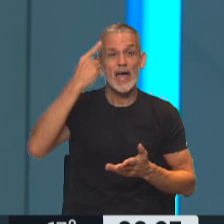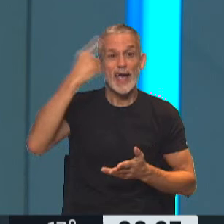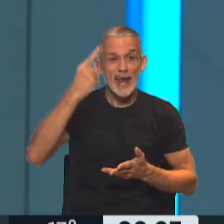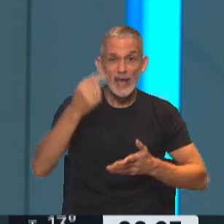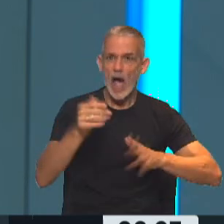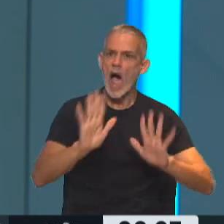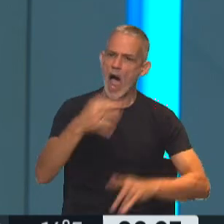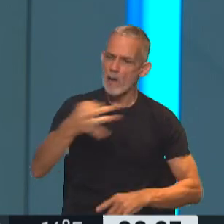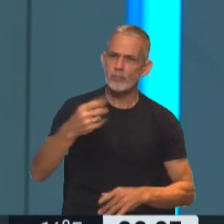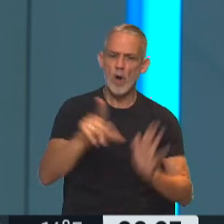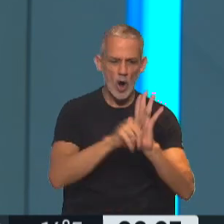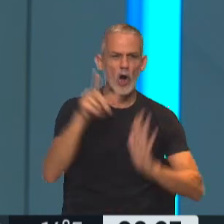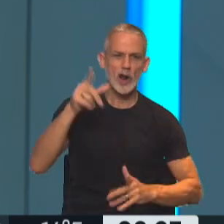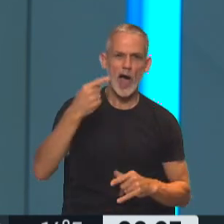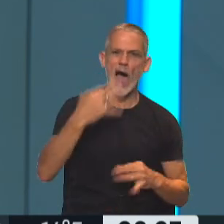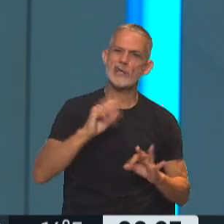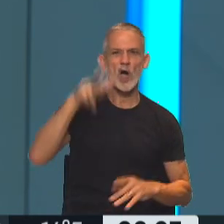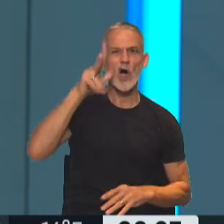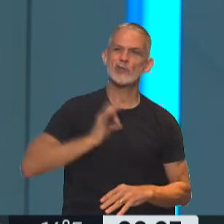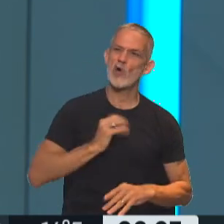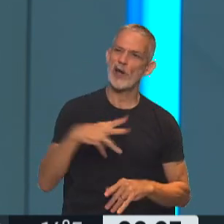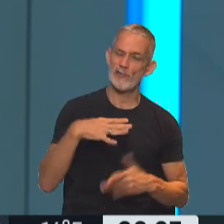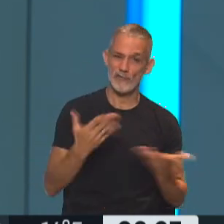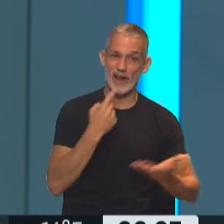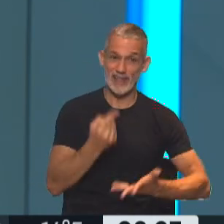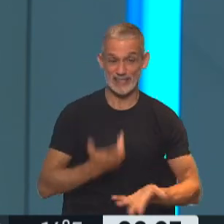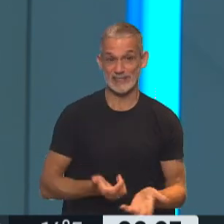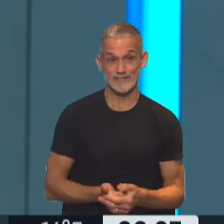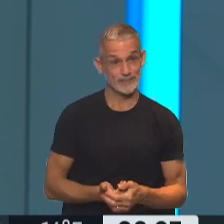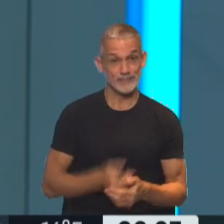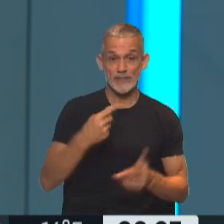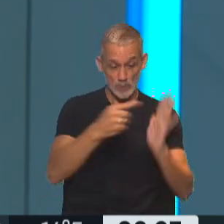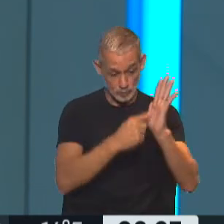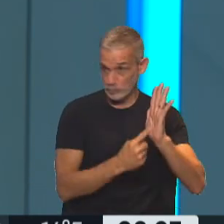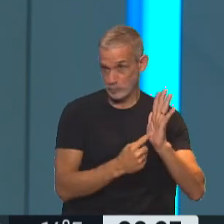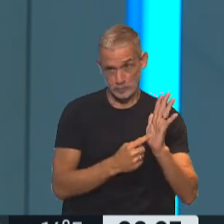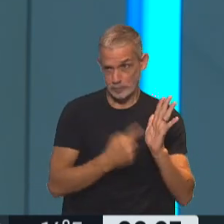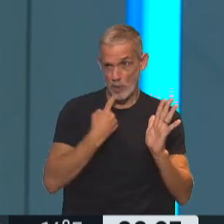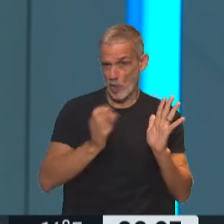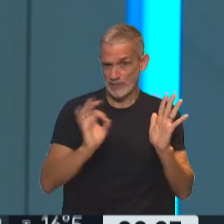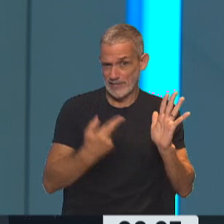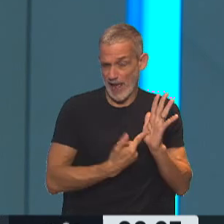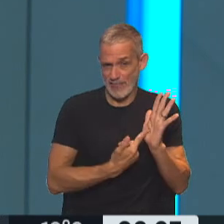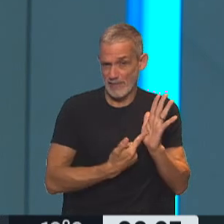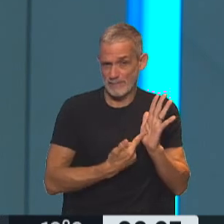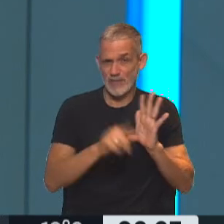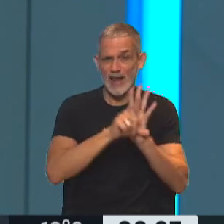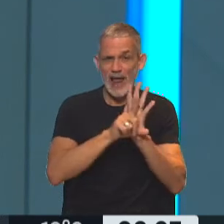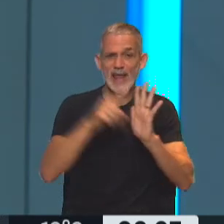esto es así, que esta exigencia no la estaba cumpliendo Martín Doñate, y esta exigencia ya no está incluida en